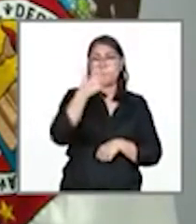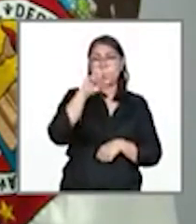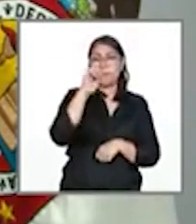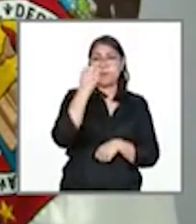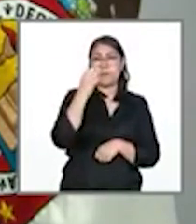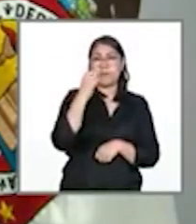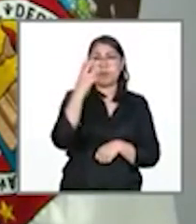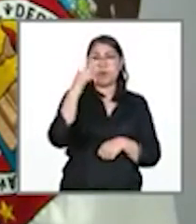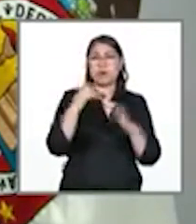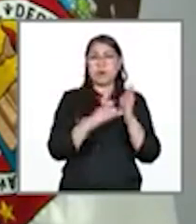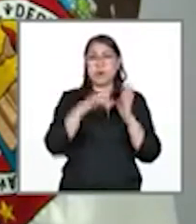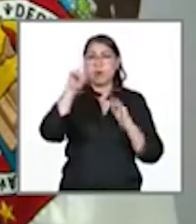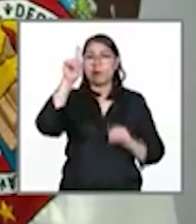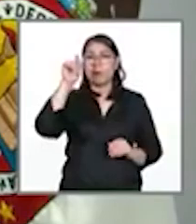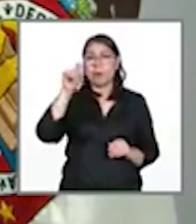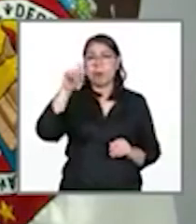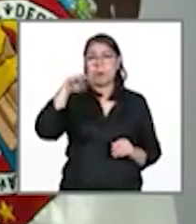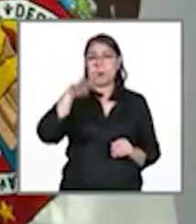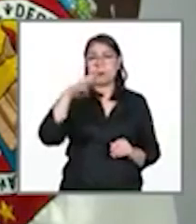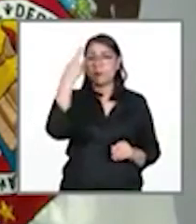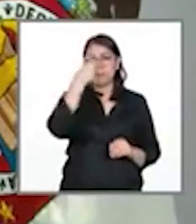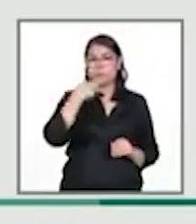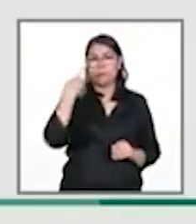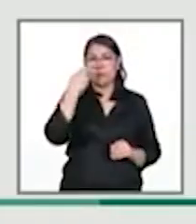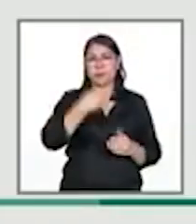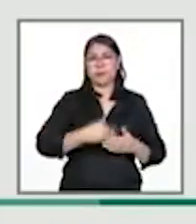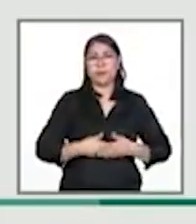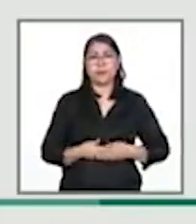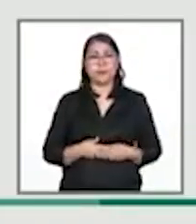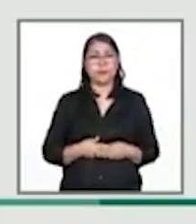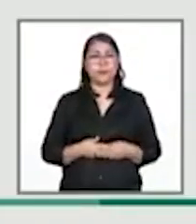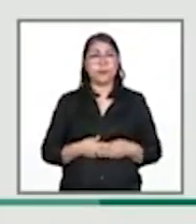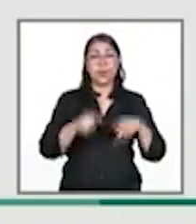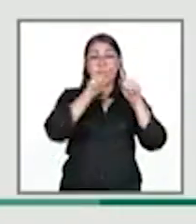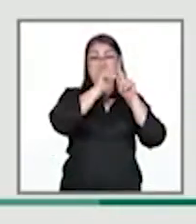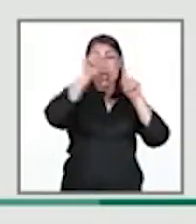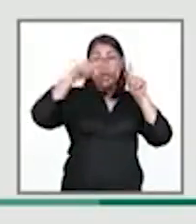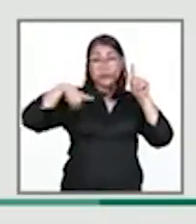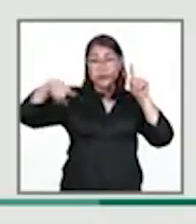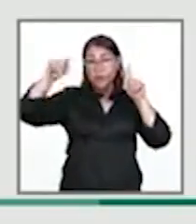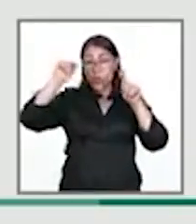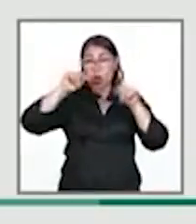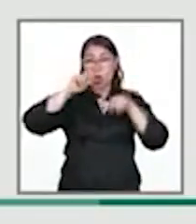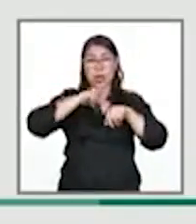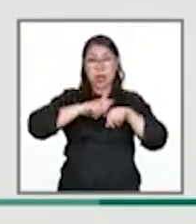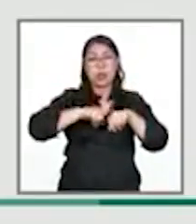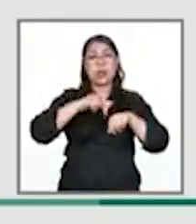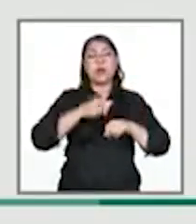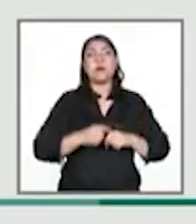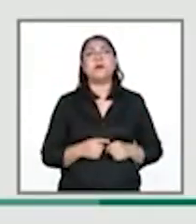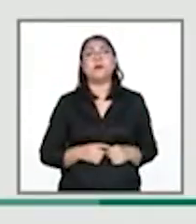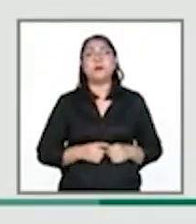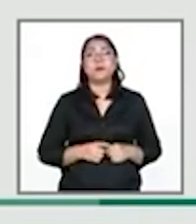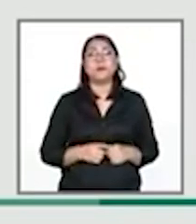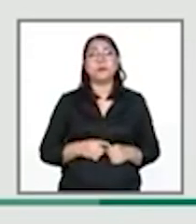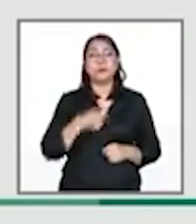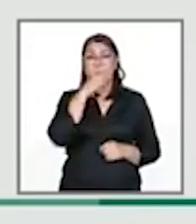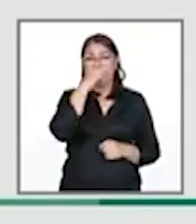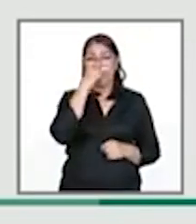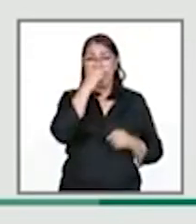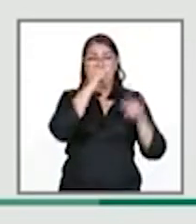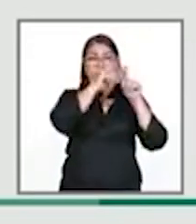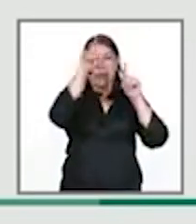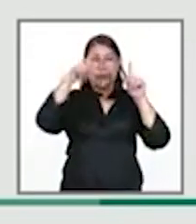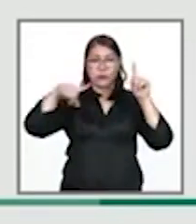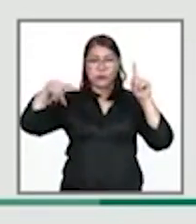de octubre de 2020, a las 19 horas para el nivel nacional y a las 09 para el nivel estatal. En cuanto al